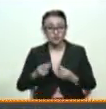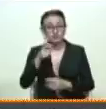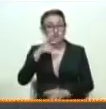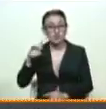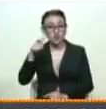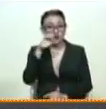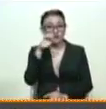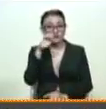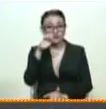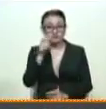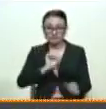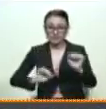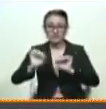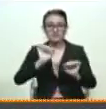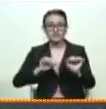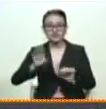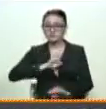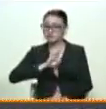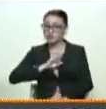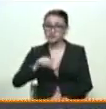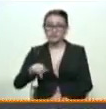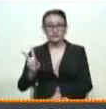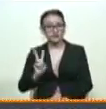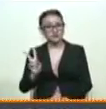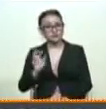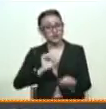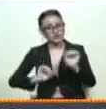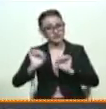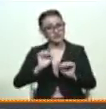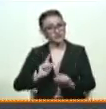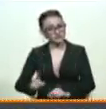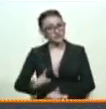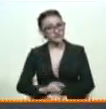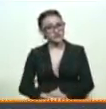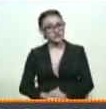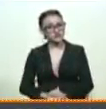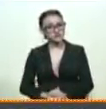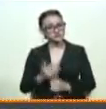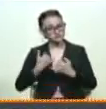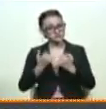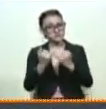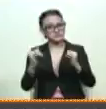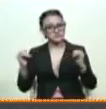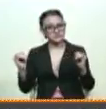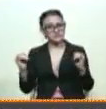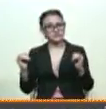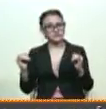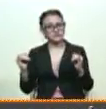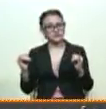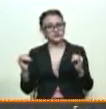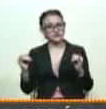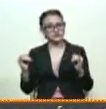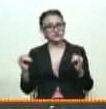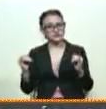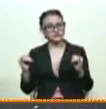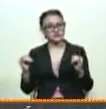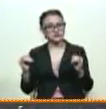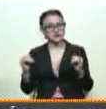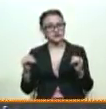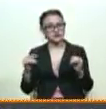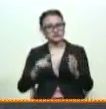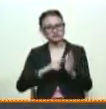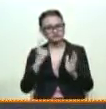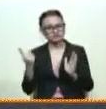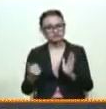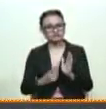pueblo, para defender lo que nos corresponde a nosotros defender: nuestra soberanía, nuestra independencia y la